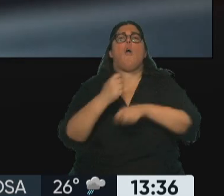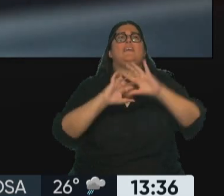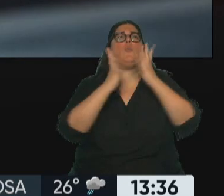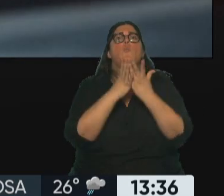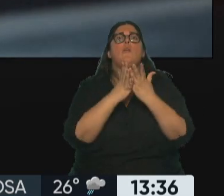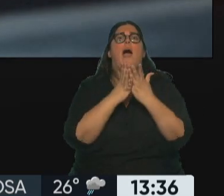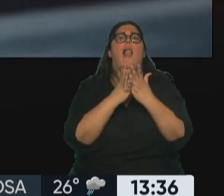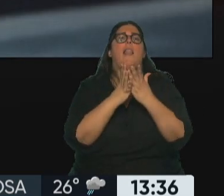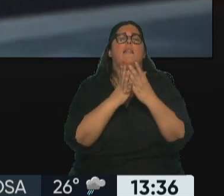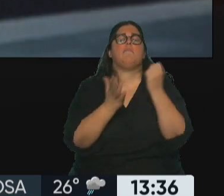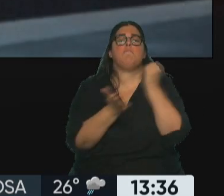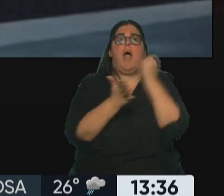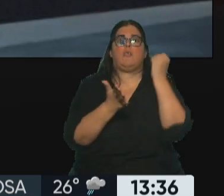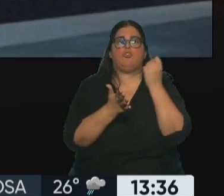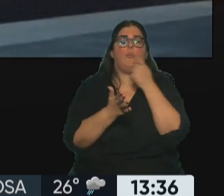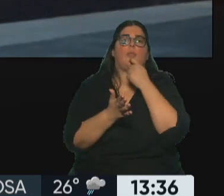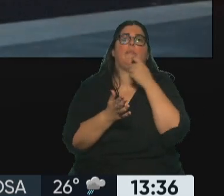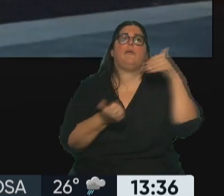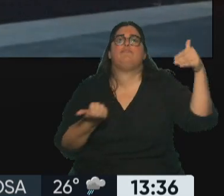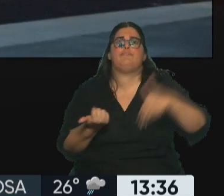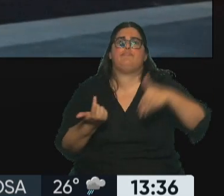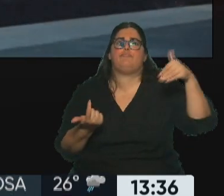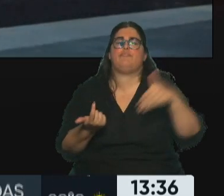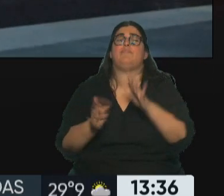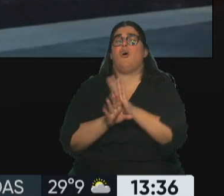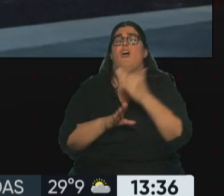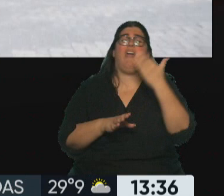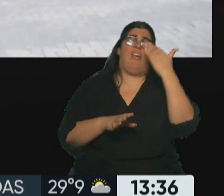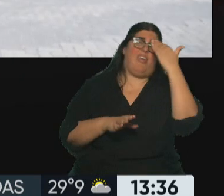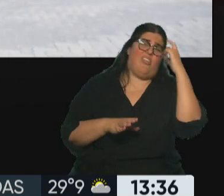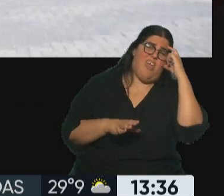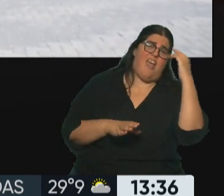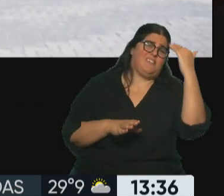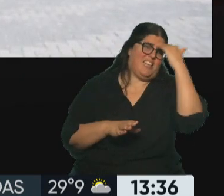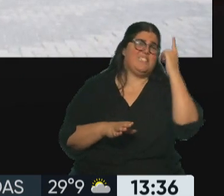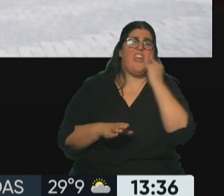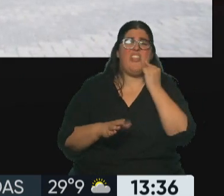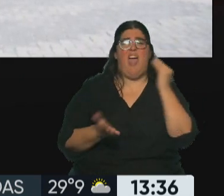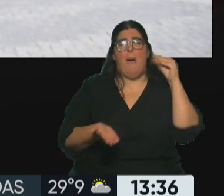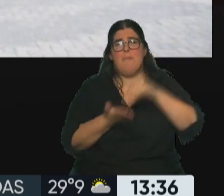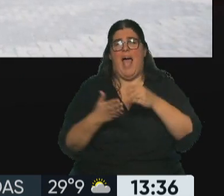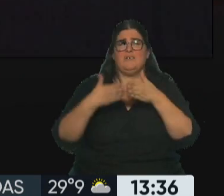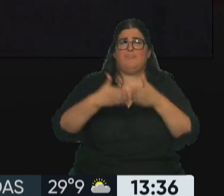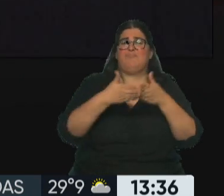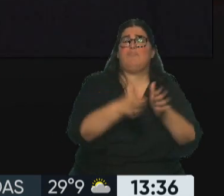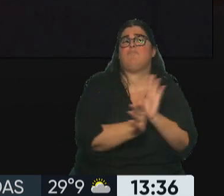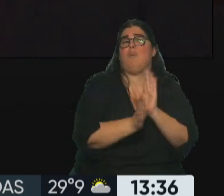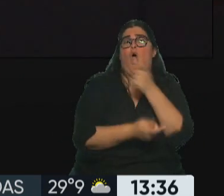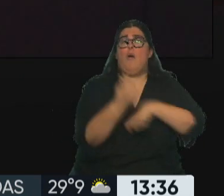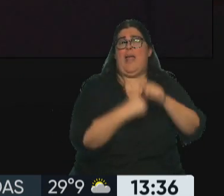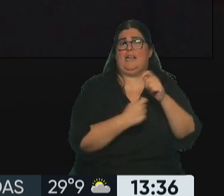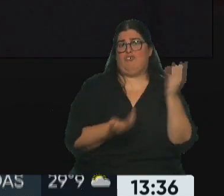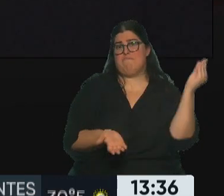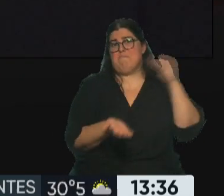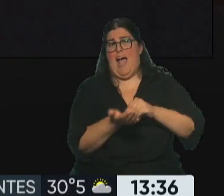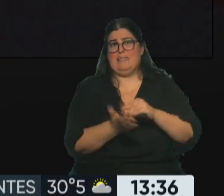como explicábamos recién estos 10 a 15 días suplementarios para llegar a rotterdam y ni que hablar luego a los Estados Unidos pero digamos la provisión de